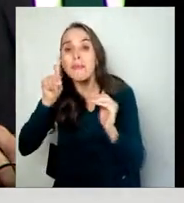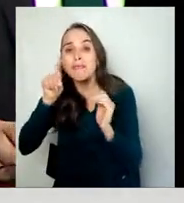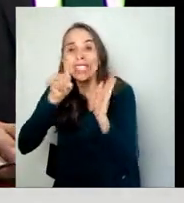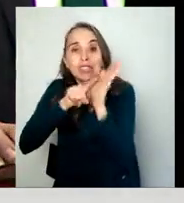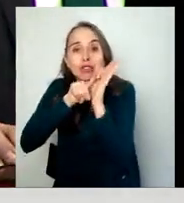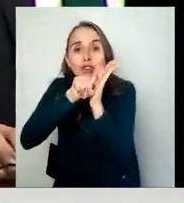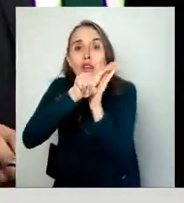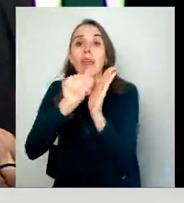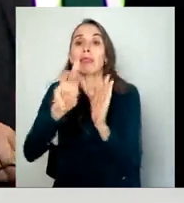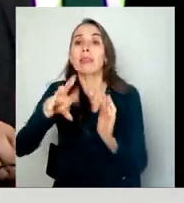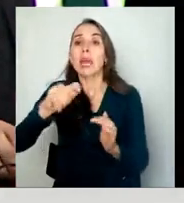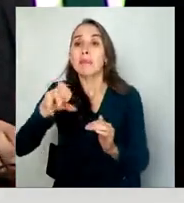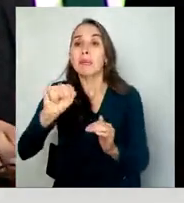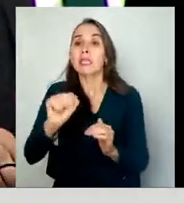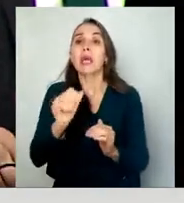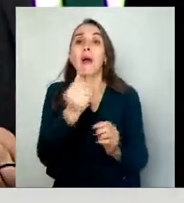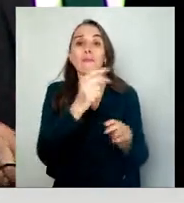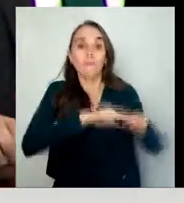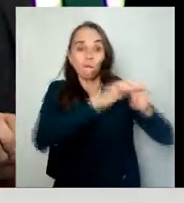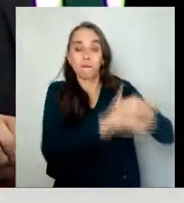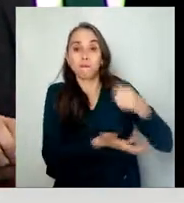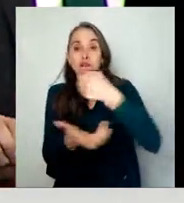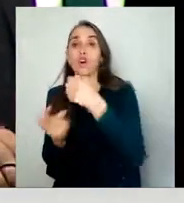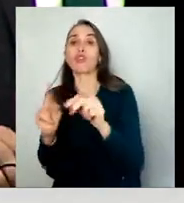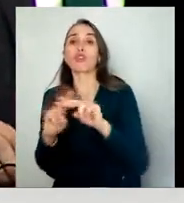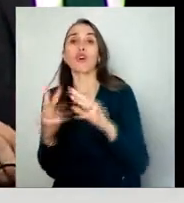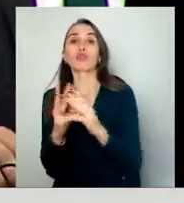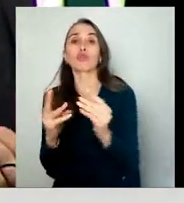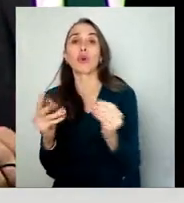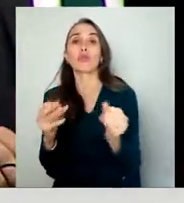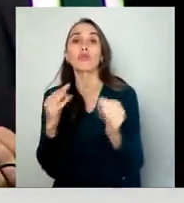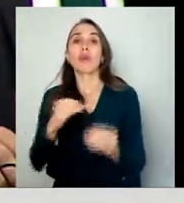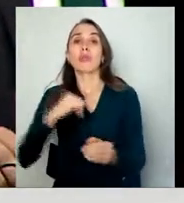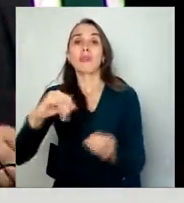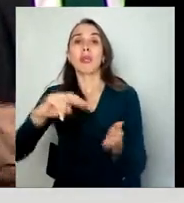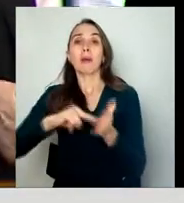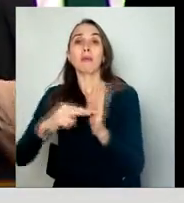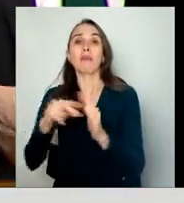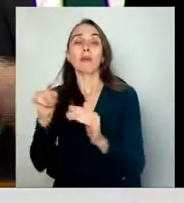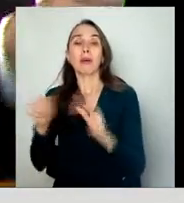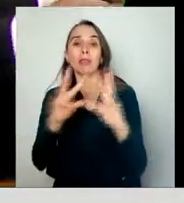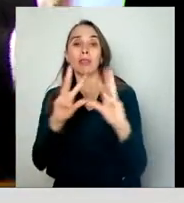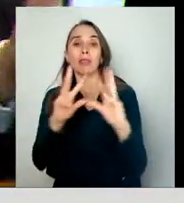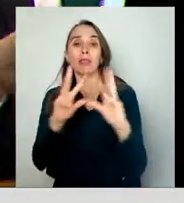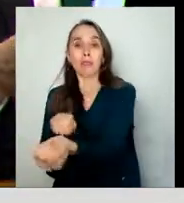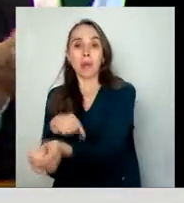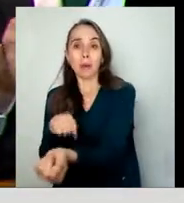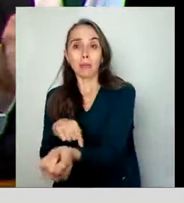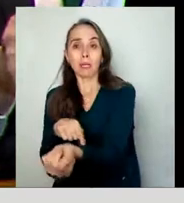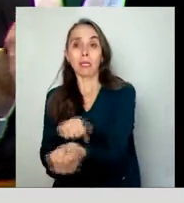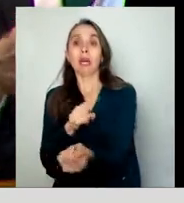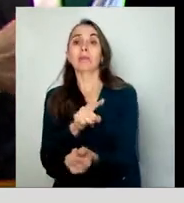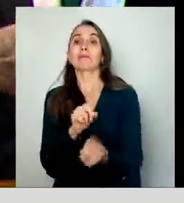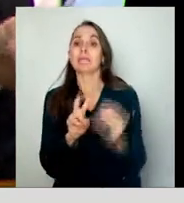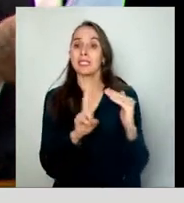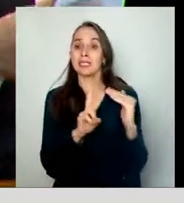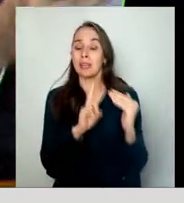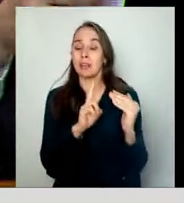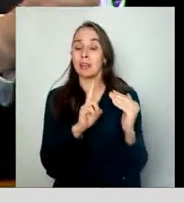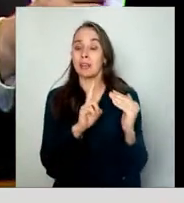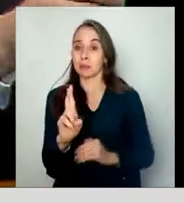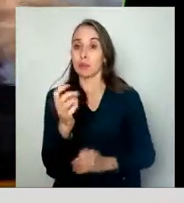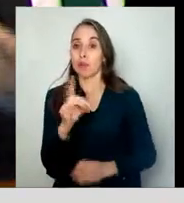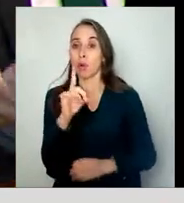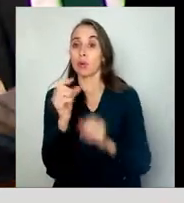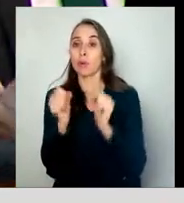No son suficientes para dar la solución definitiva al problema que manifiestan las familias serbio respondió que la única forma de llevar a cabo este